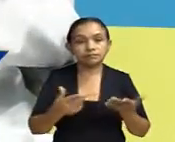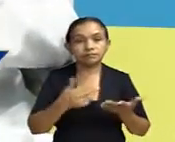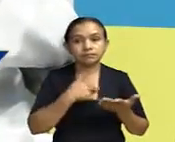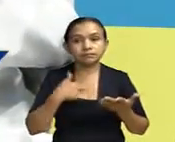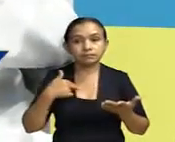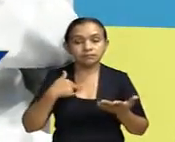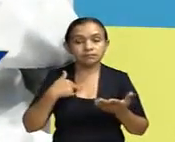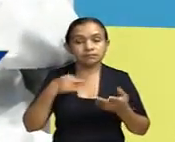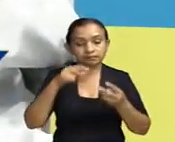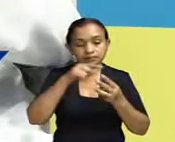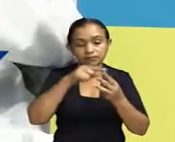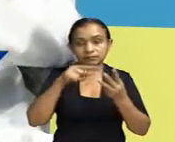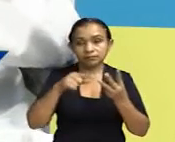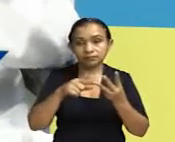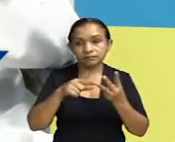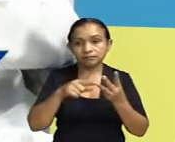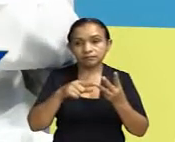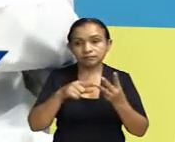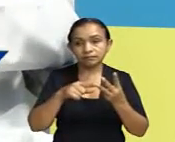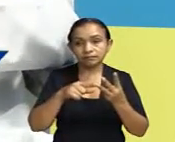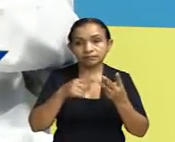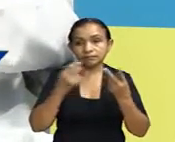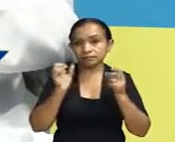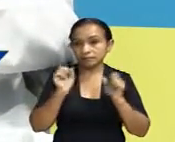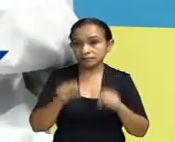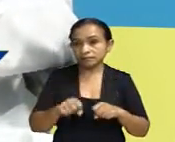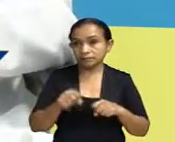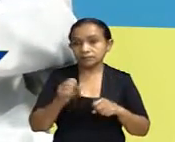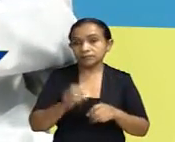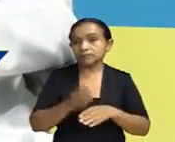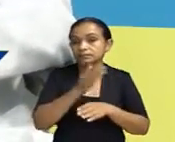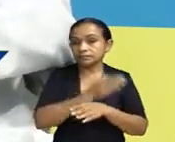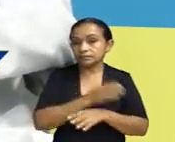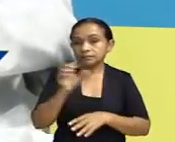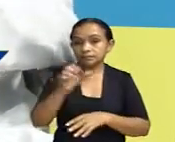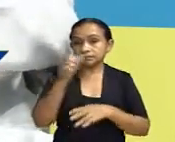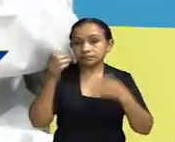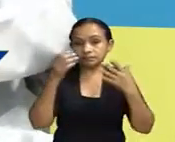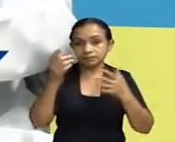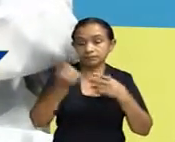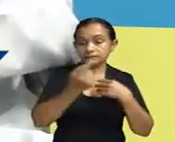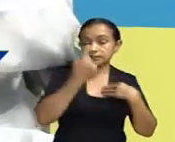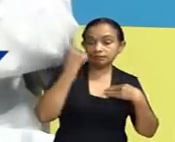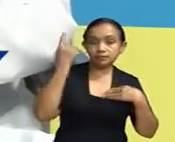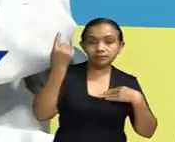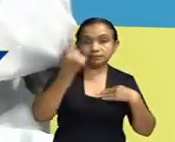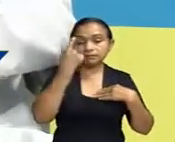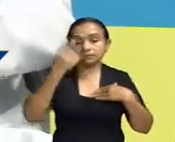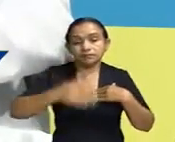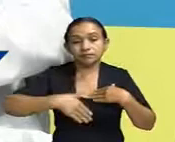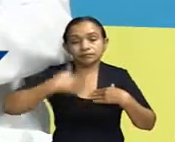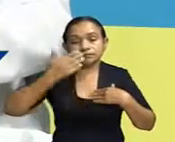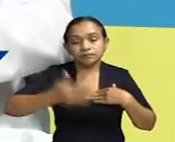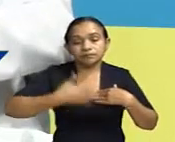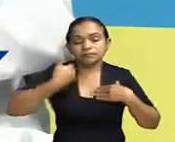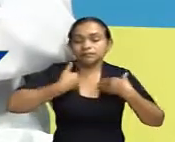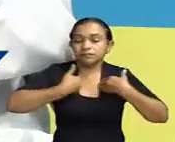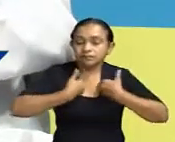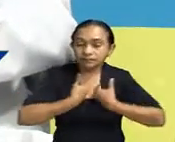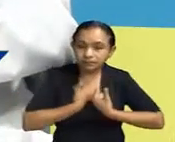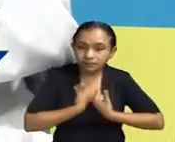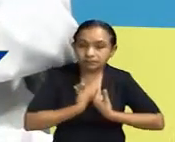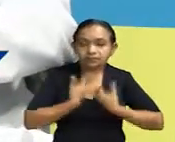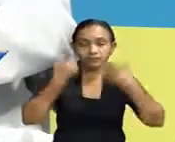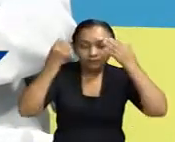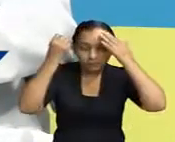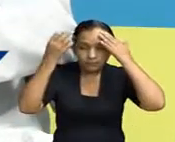estas tres características, decimos que es típico y puede haber síntomas agregados como mareo, náusea, fatiga,